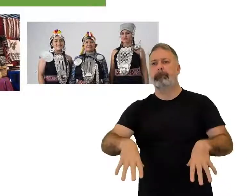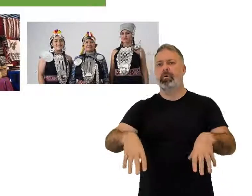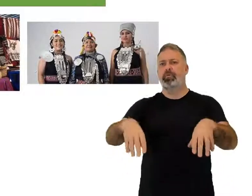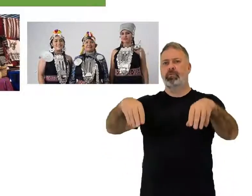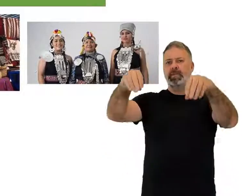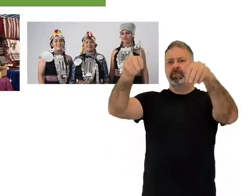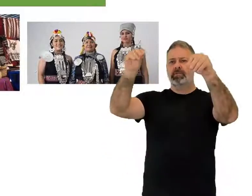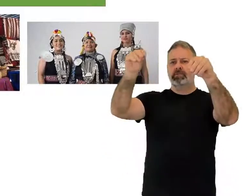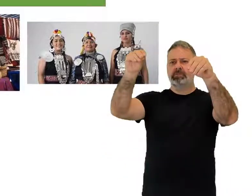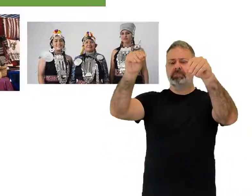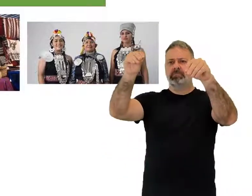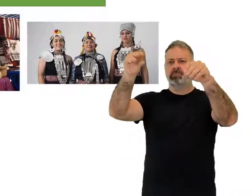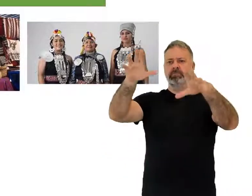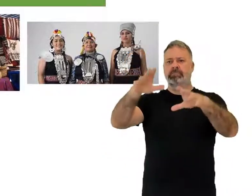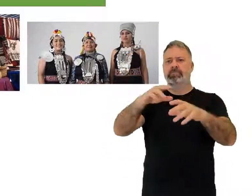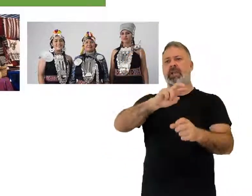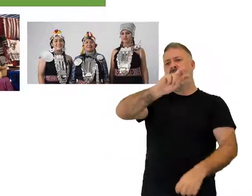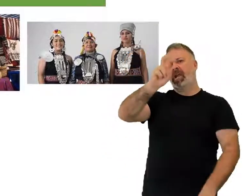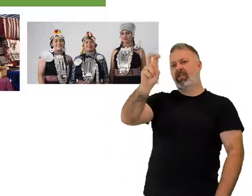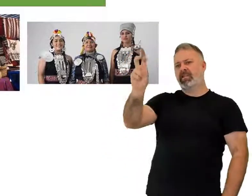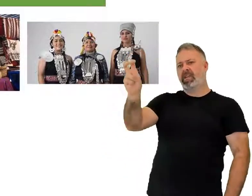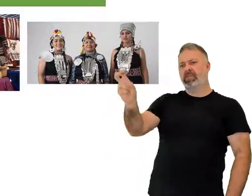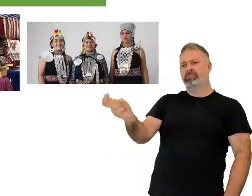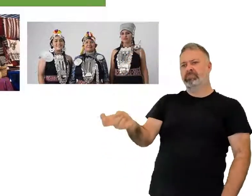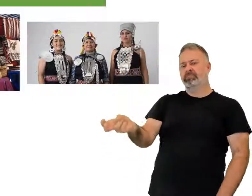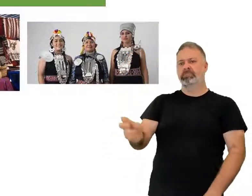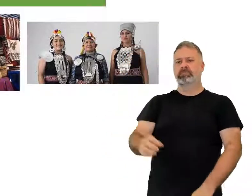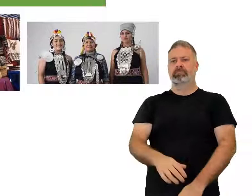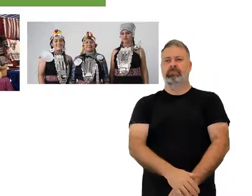monumentos, etc.